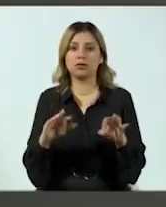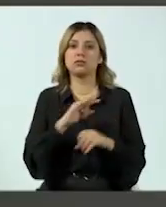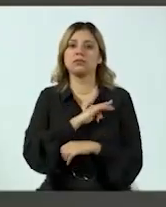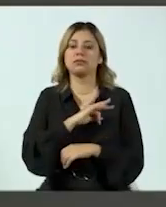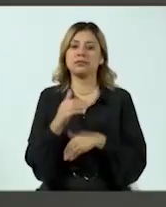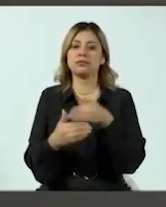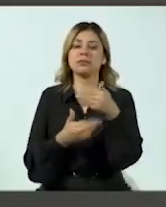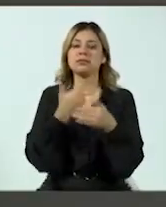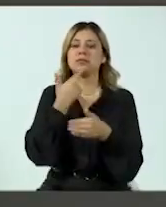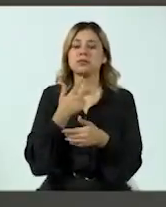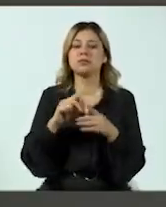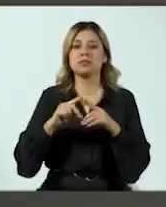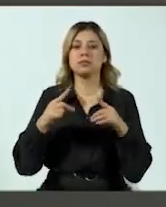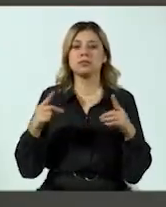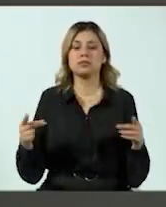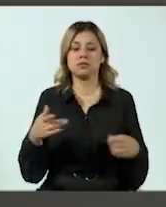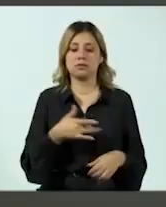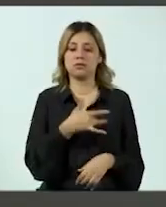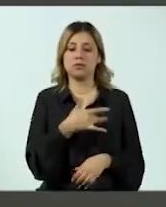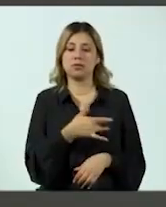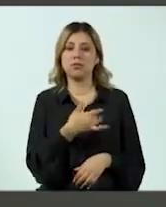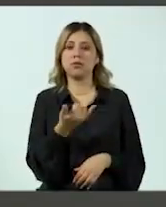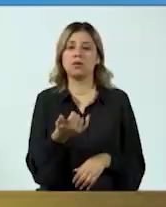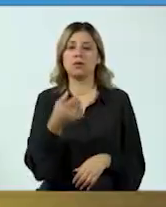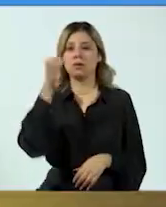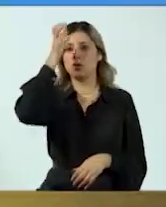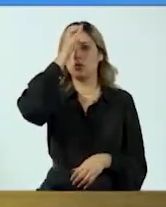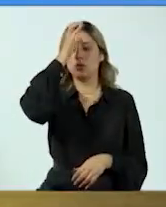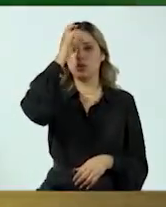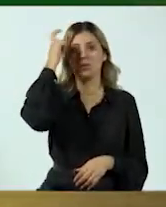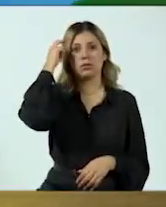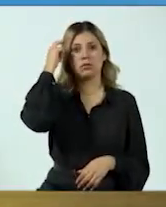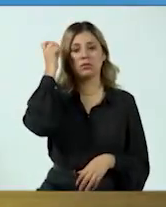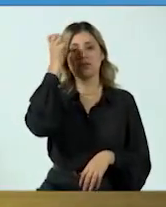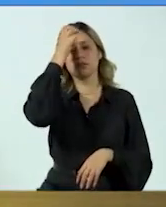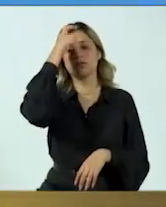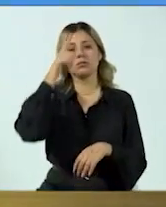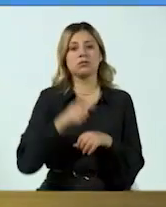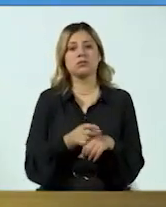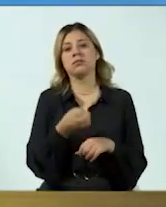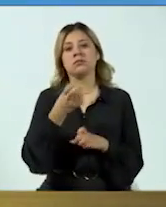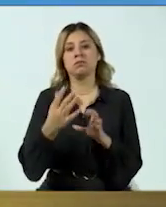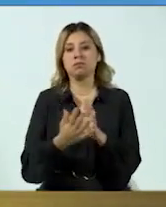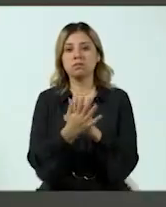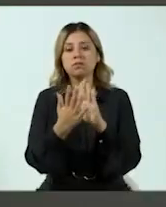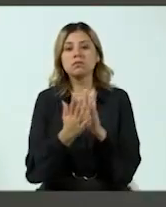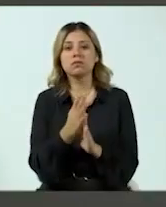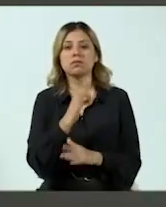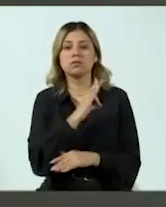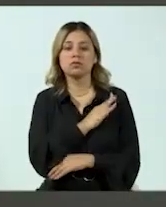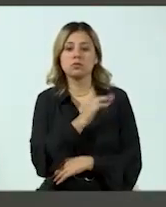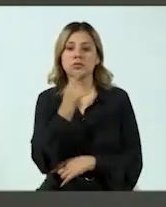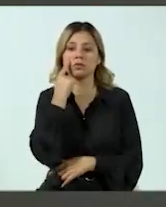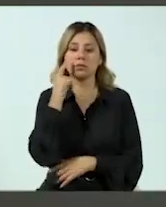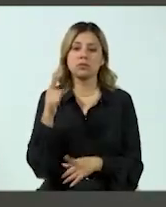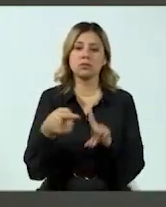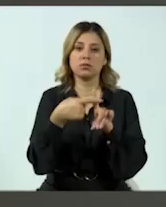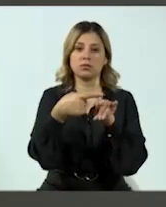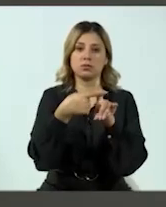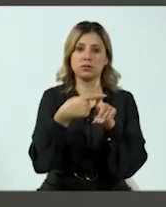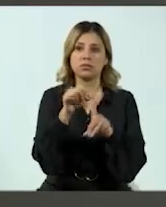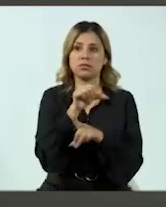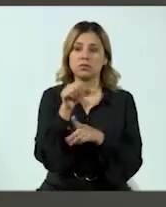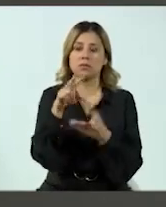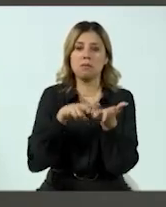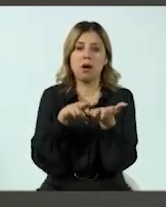encaminada al desarrollo socioemocional y a la conciencia cívica y cultural entonces este concurso justo trata de motivar este tipo de de